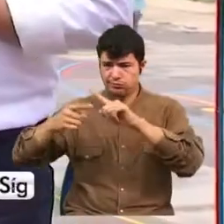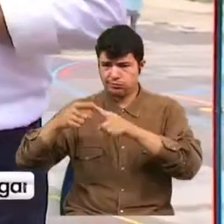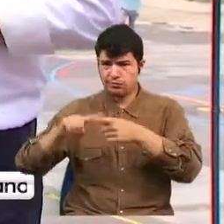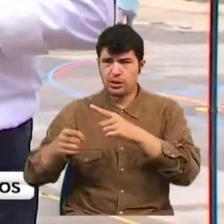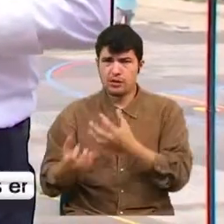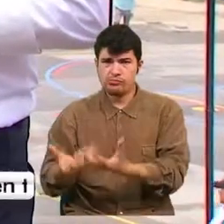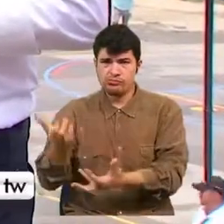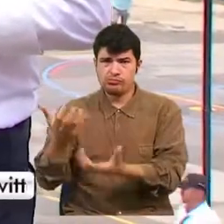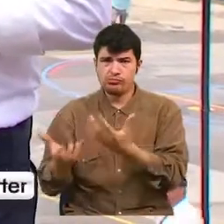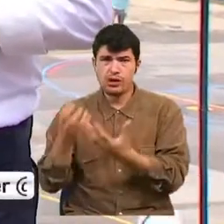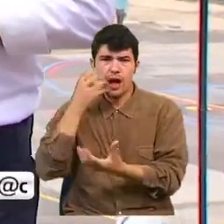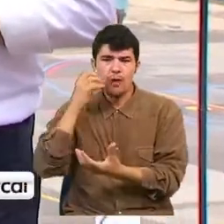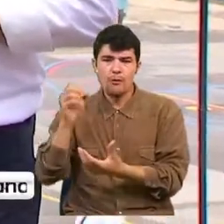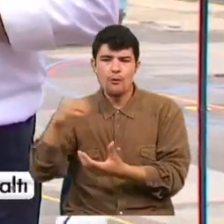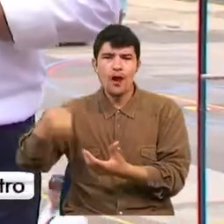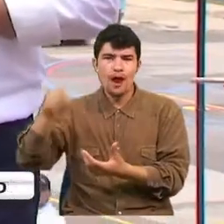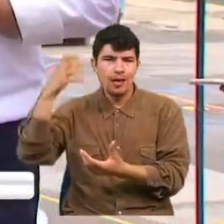siguieron